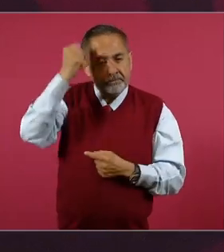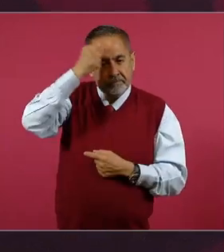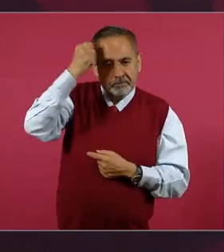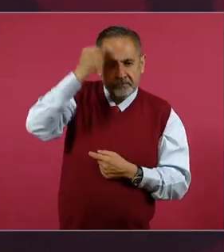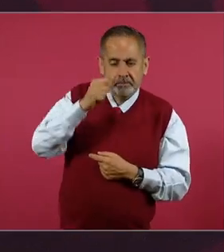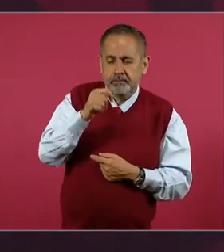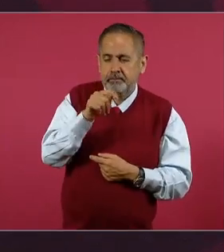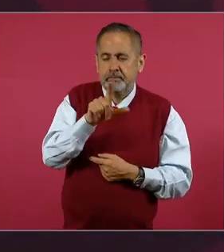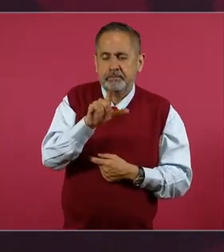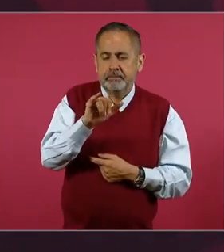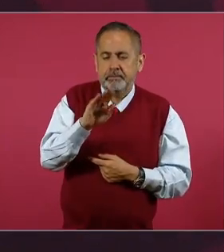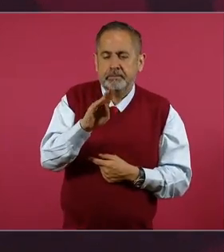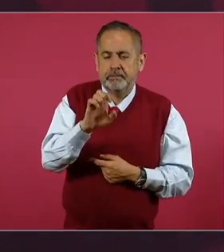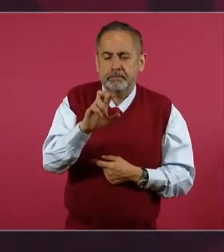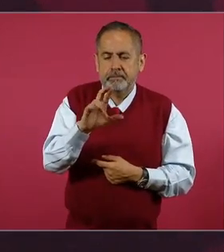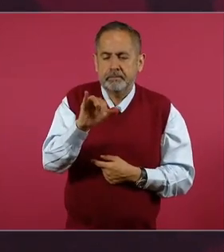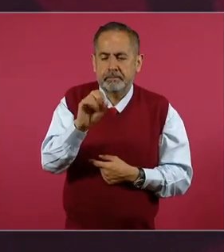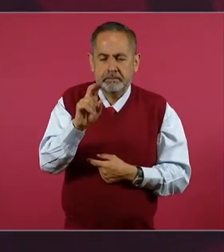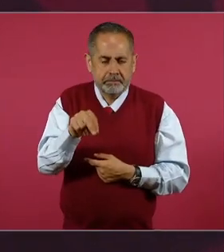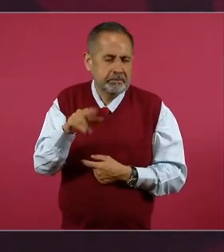liberación,